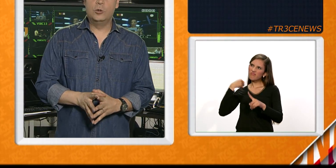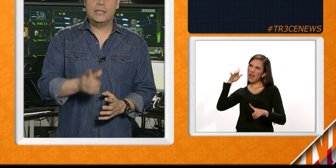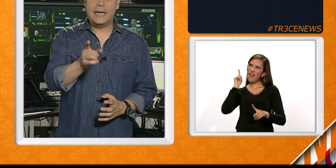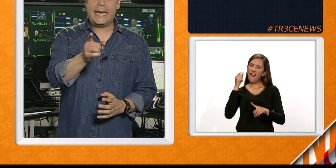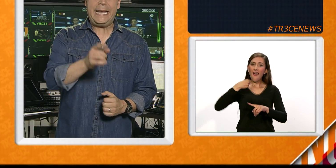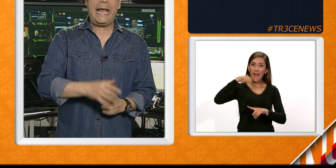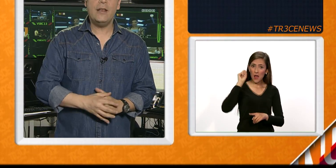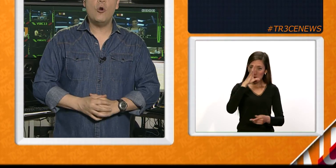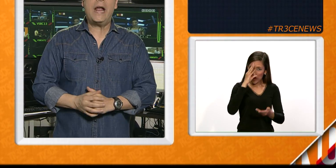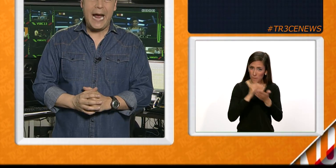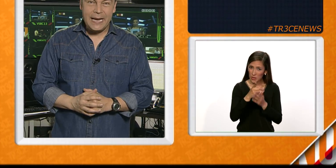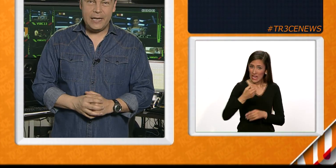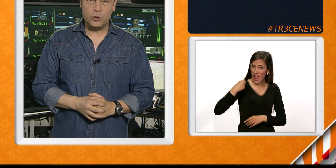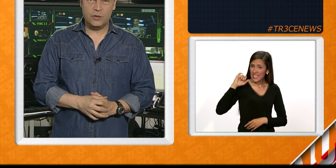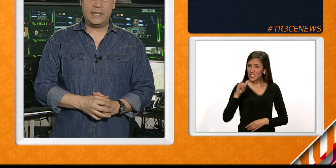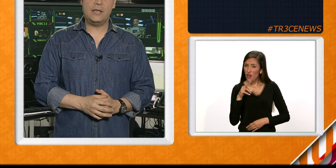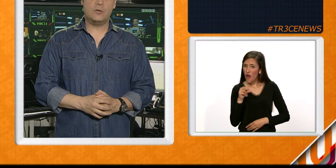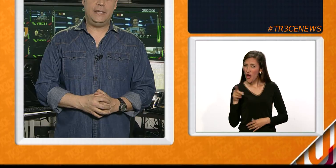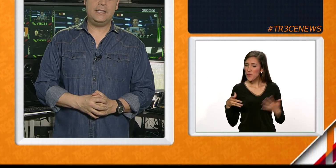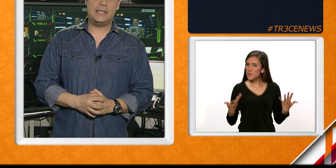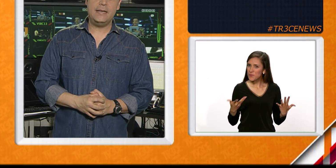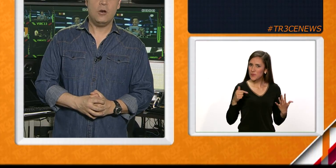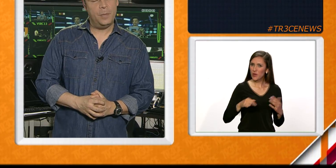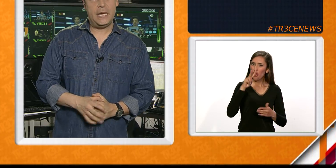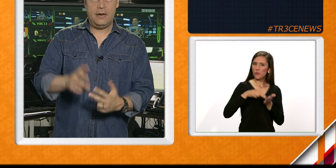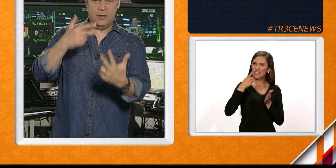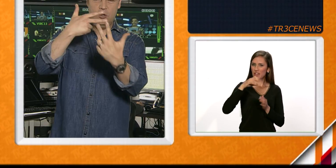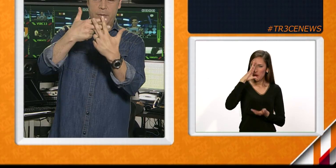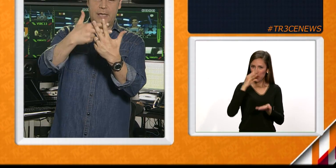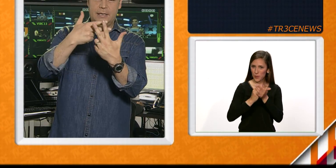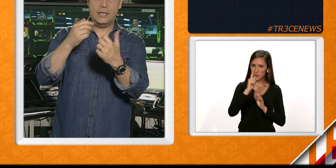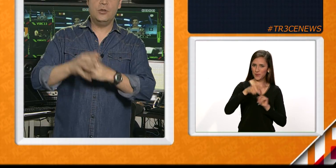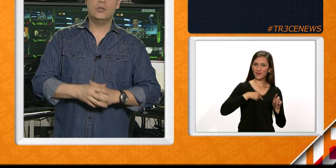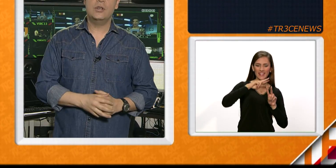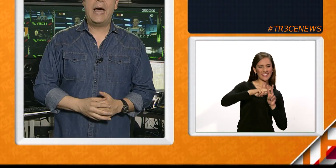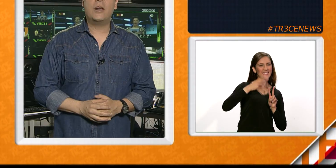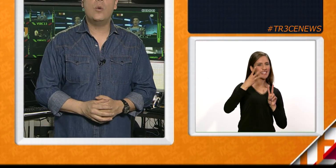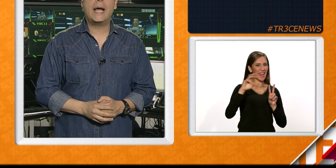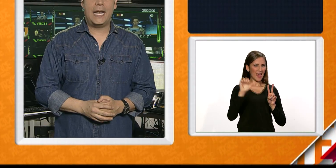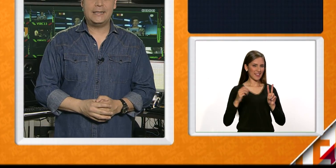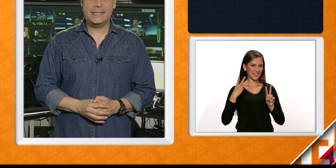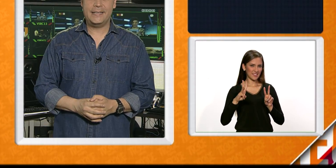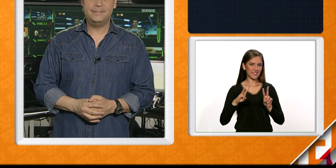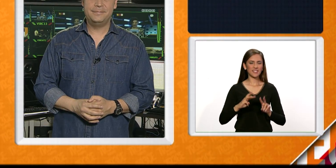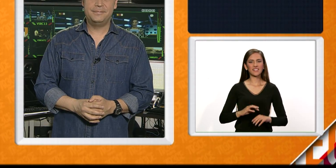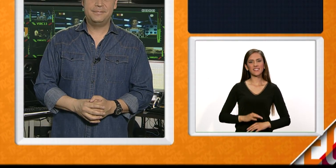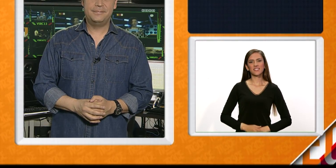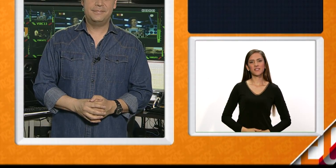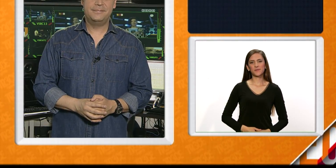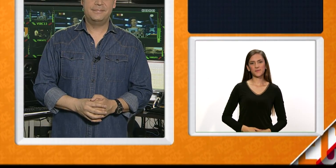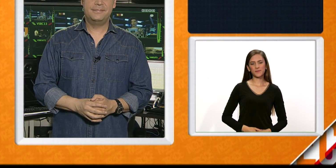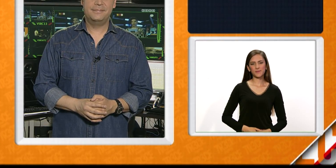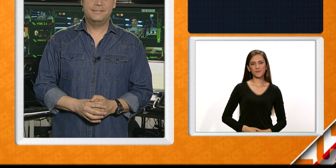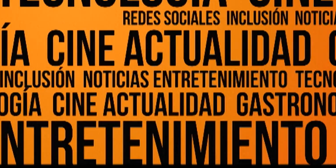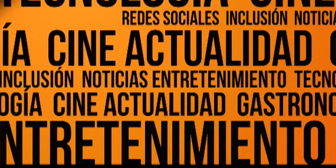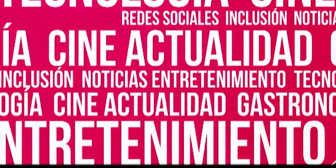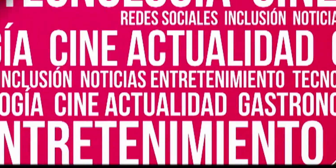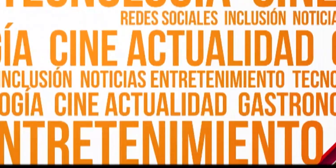bolas. ¿Usted cree que Nairo gana el Tour de Francia 2016? Opine. Numeral 13 News, arroba Canal 13.